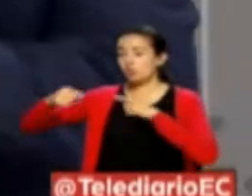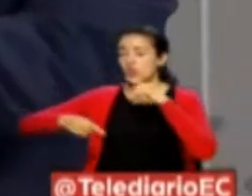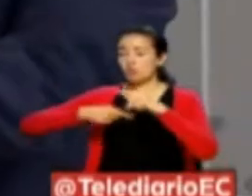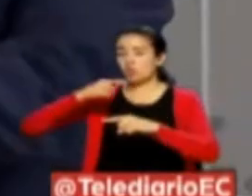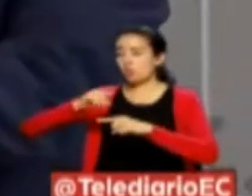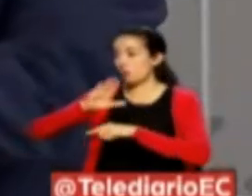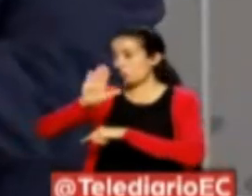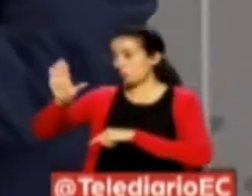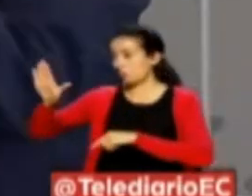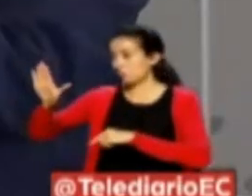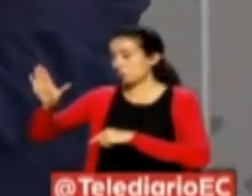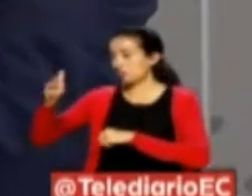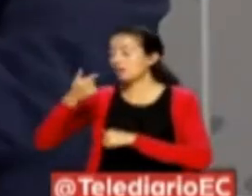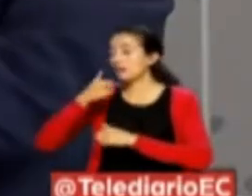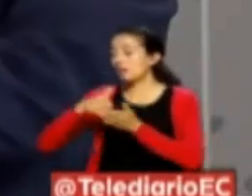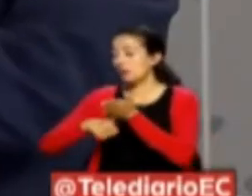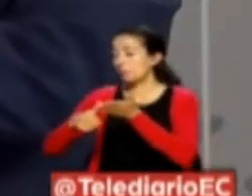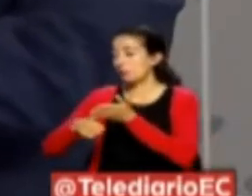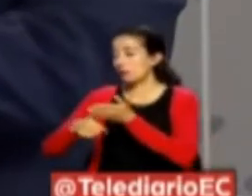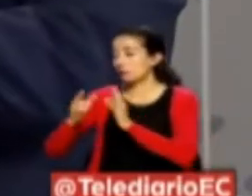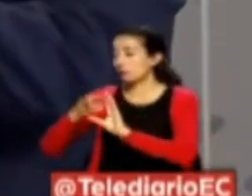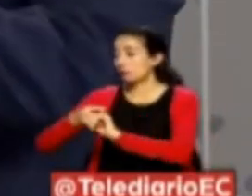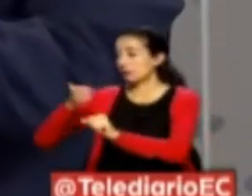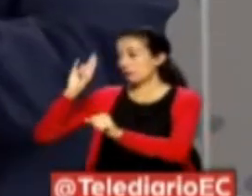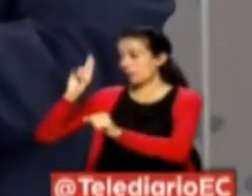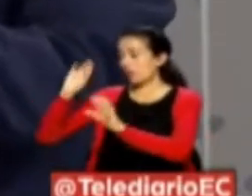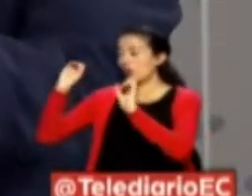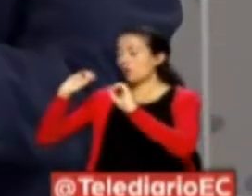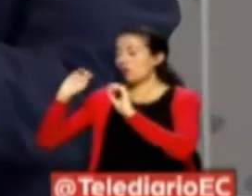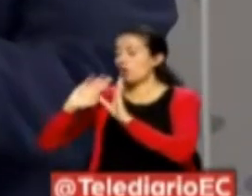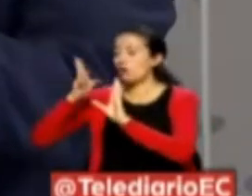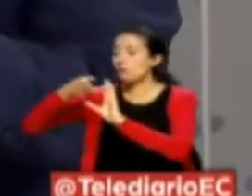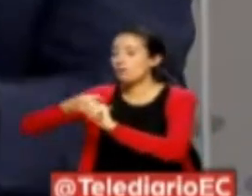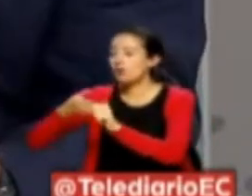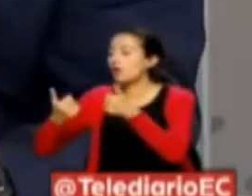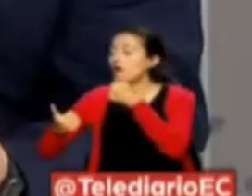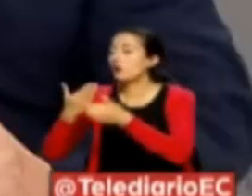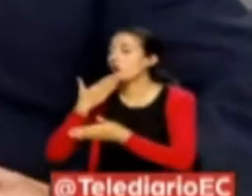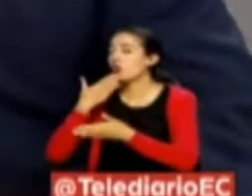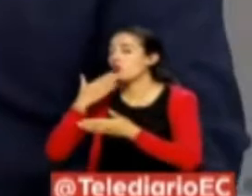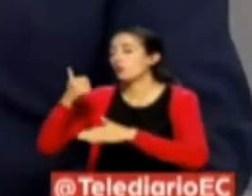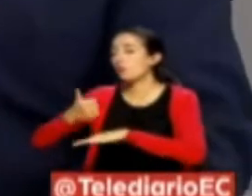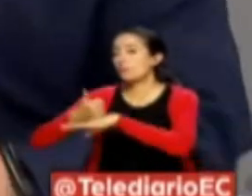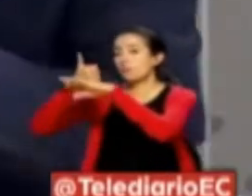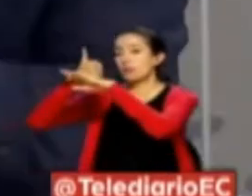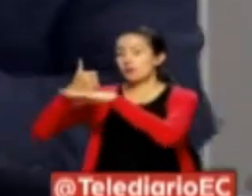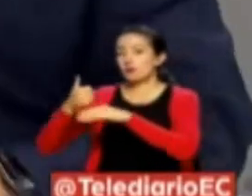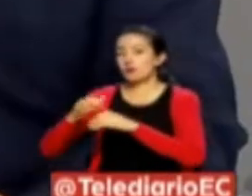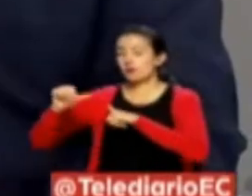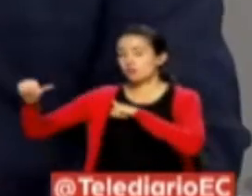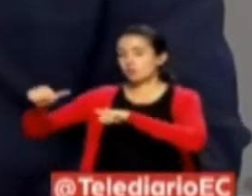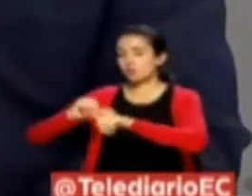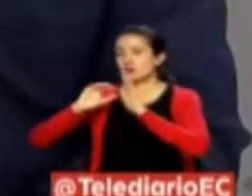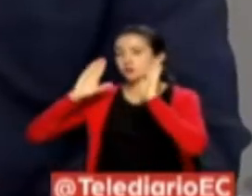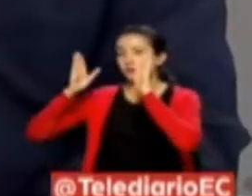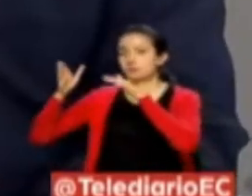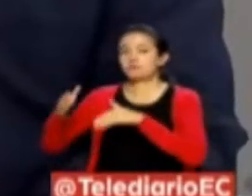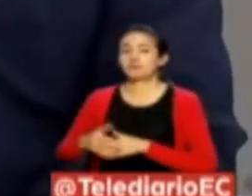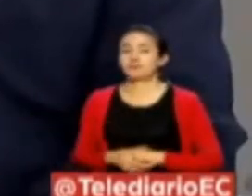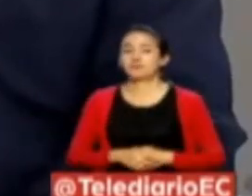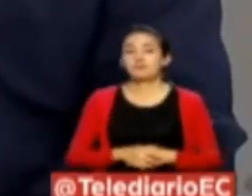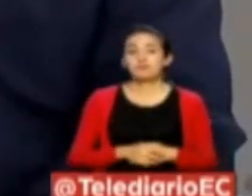usted a la titular del ministerio del deporte y en general a la estructura administrativa dedicada a este fin